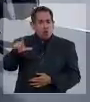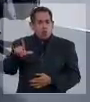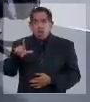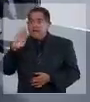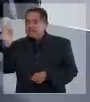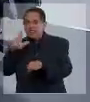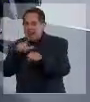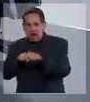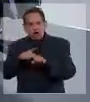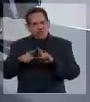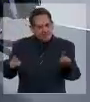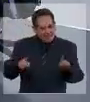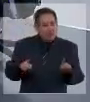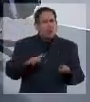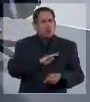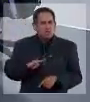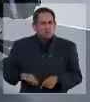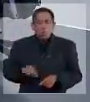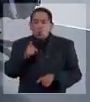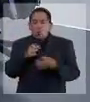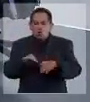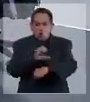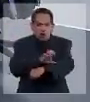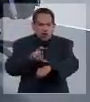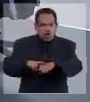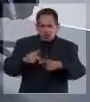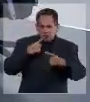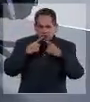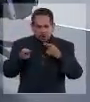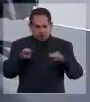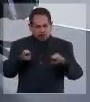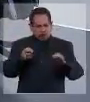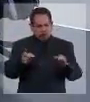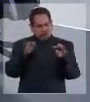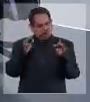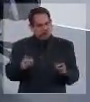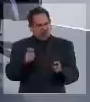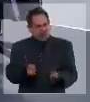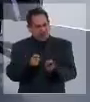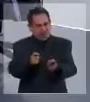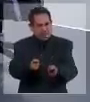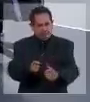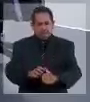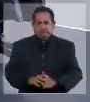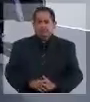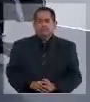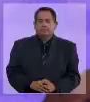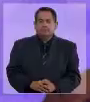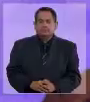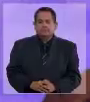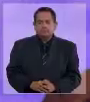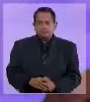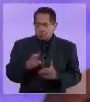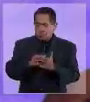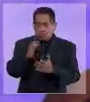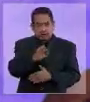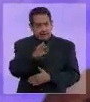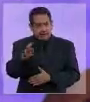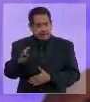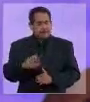recursos federales. Es cuestión de coordinarse con quienes gobiernan los estados. Bien. Muchísimas gracias. Tiene usted todavía dos réplicas,